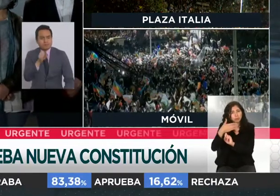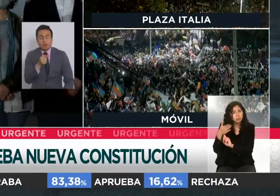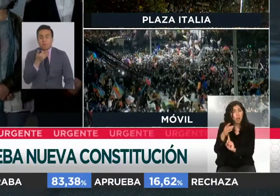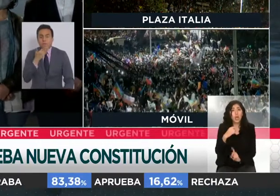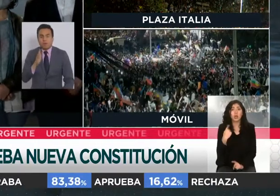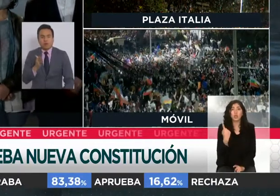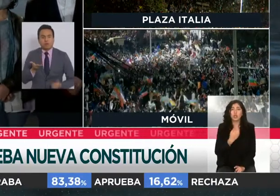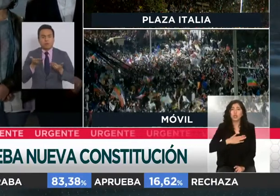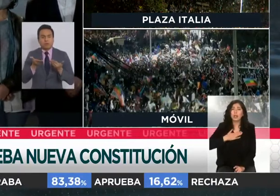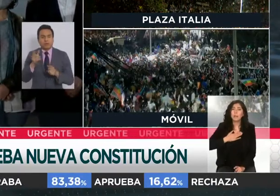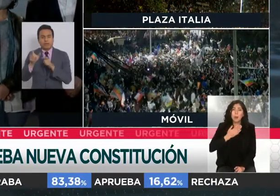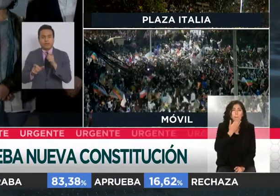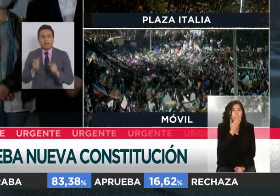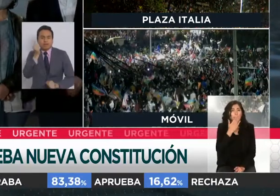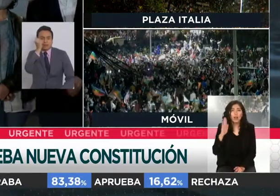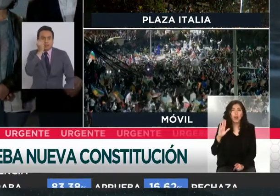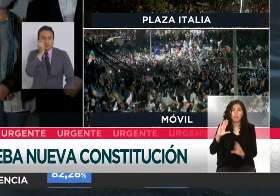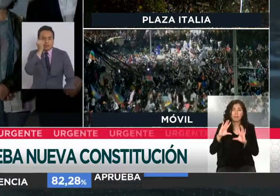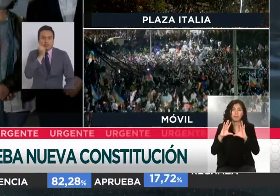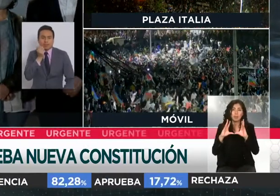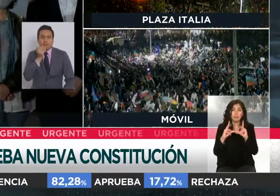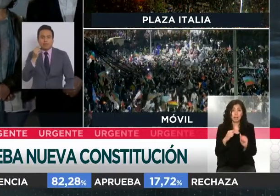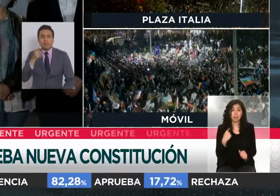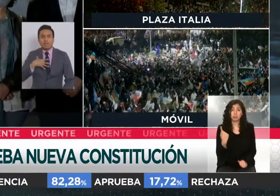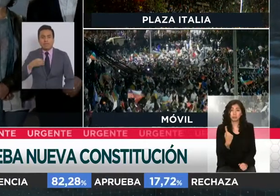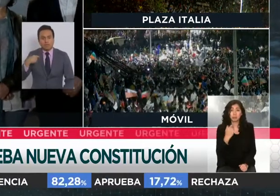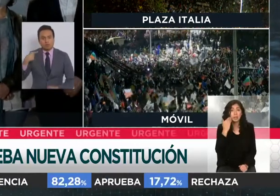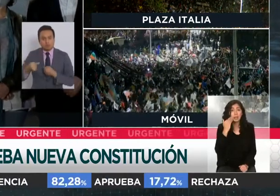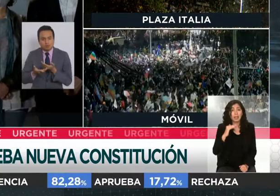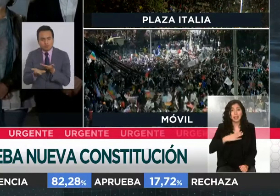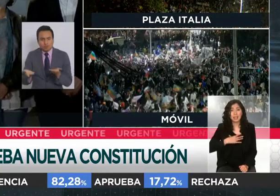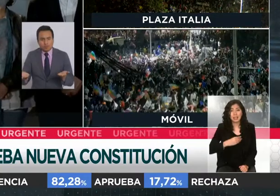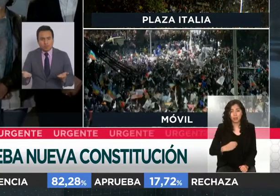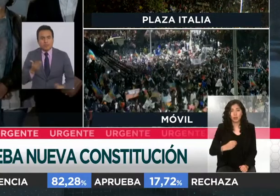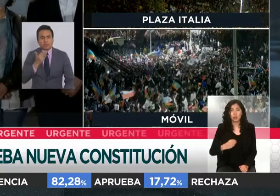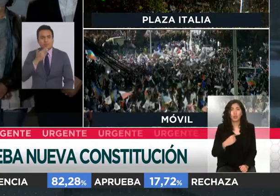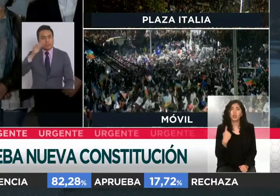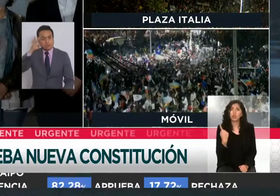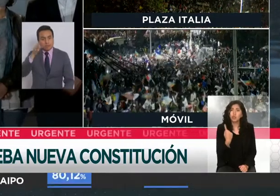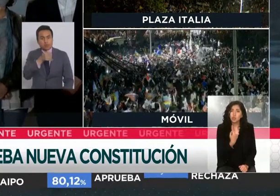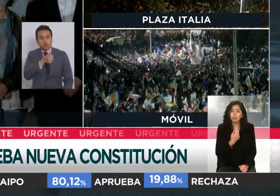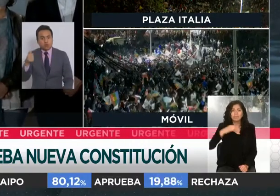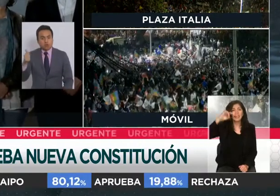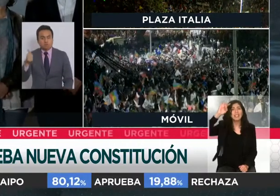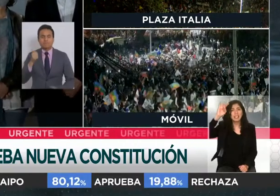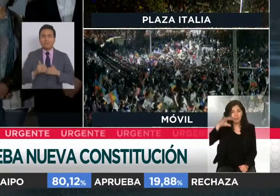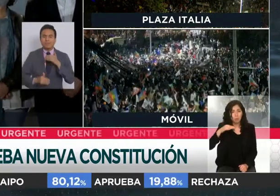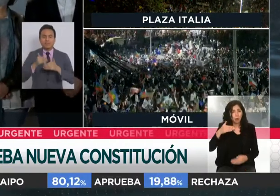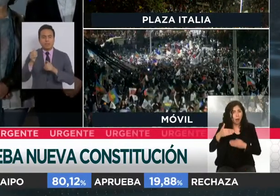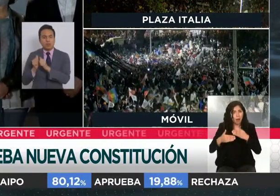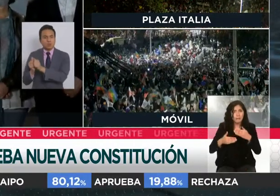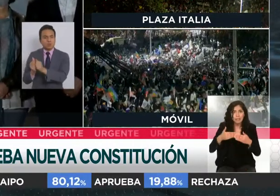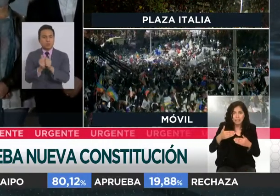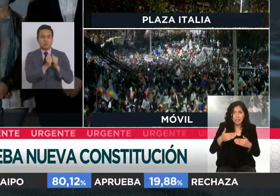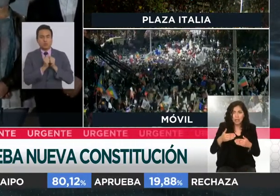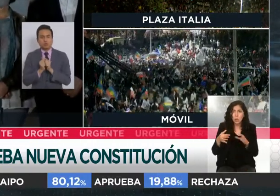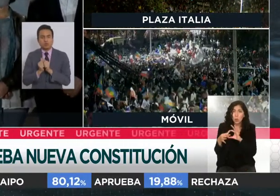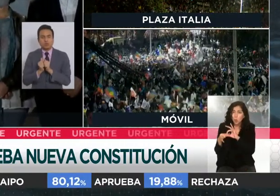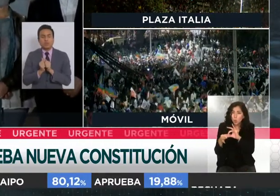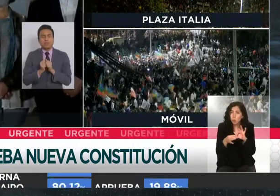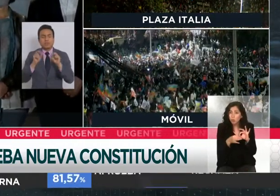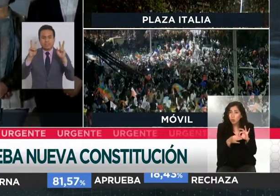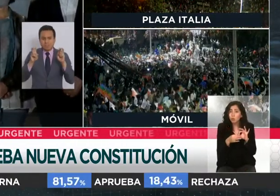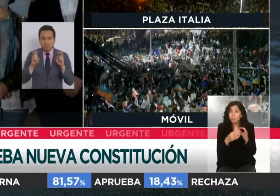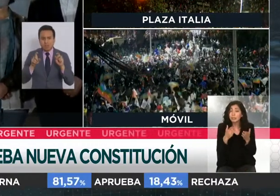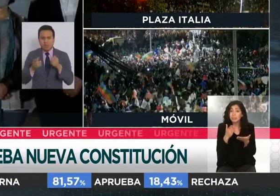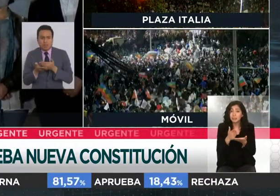mejor para nuestros seres queridos y para nuestros hijos. Y todos sabemos que para avanzar juntos no debemos